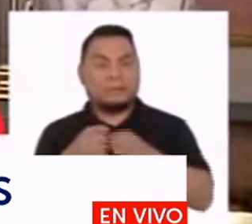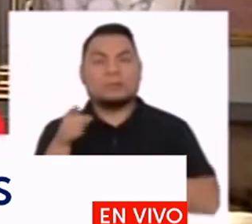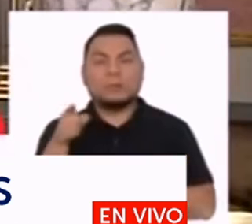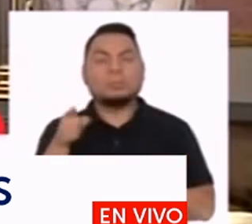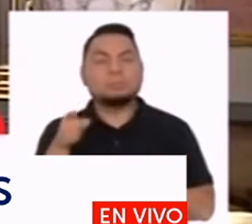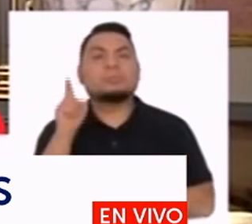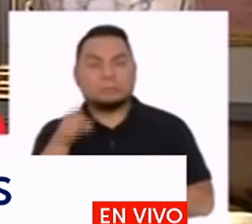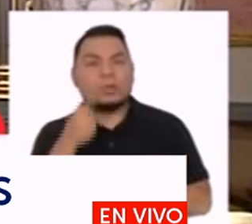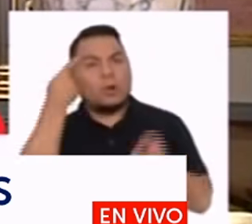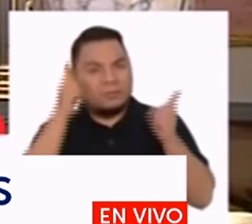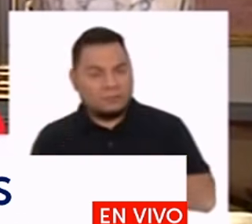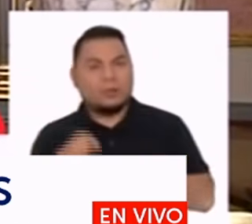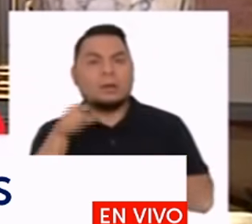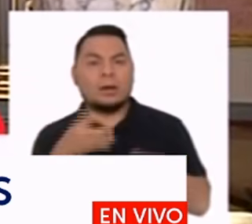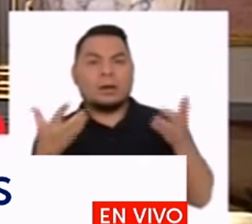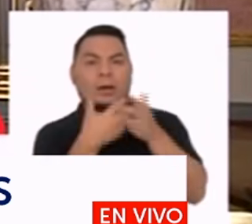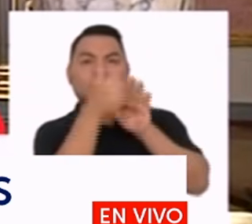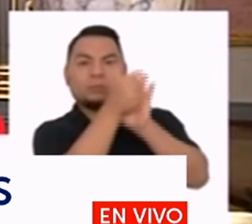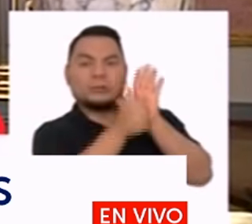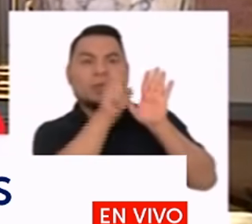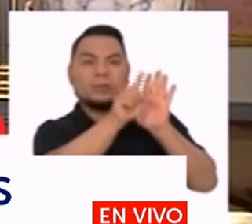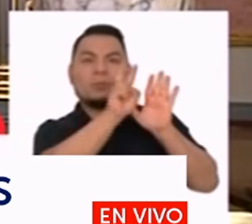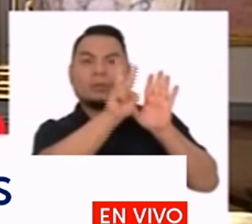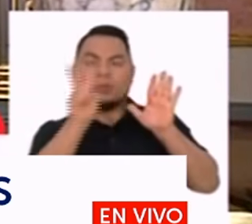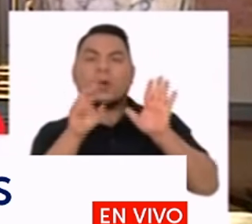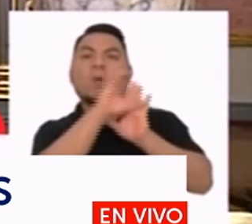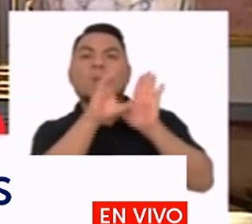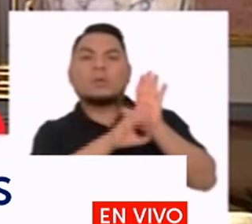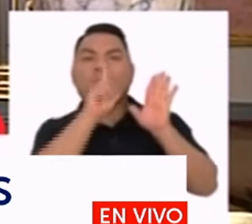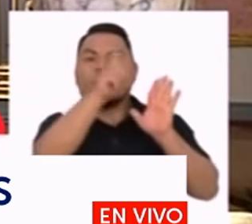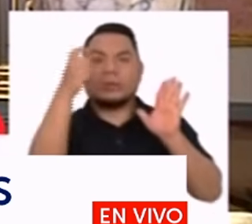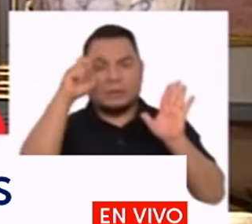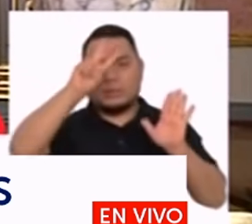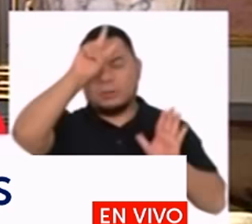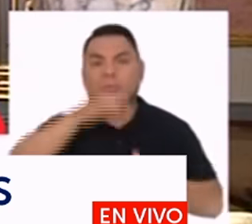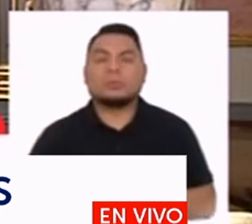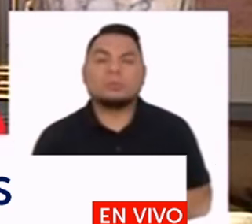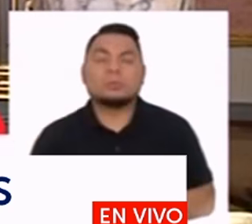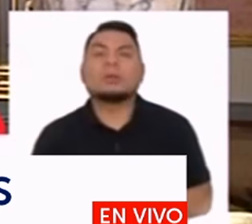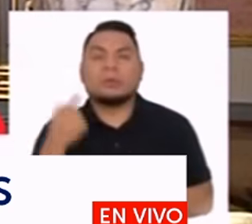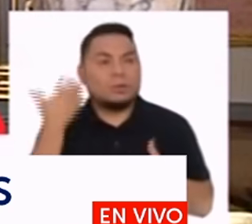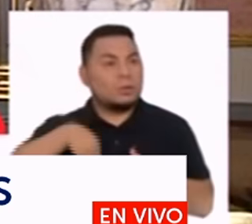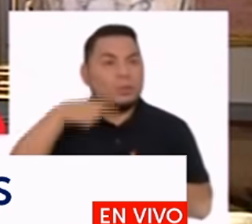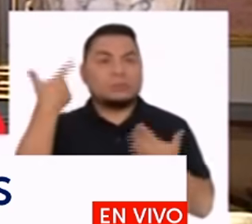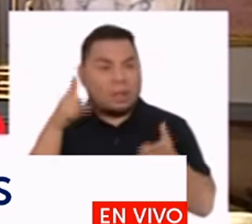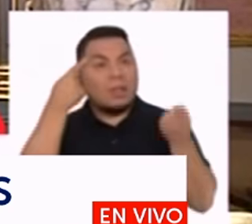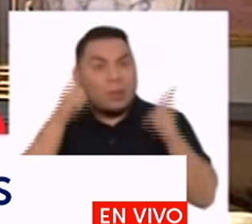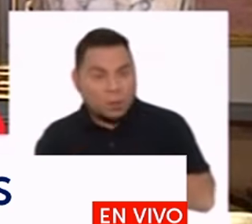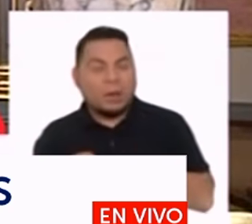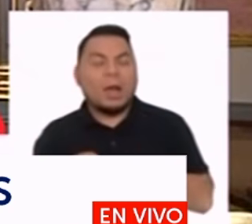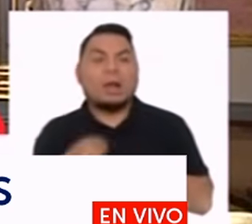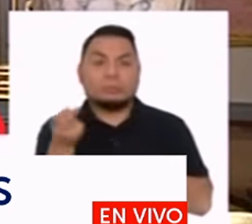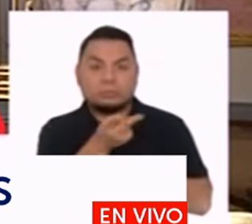Ministros, de conformidad con el artículo 122 de la Constitución Política del Perú, y estando acordado,